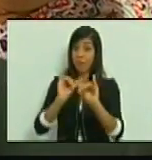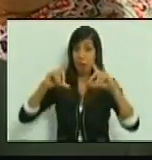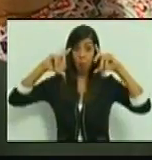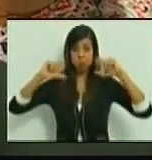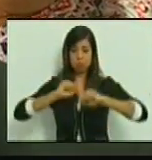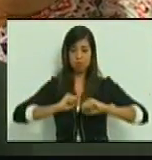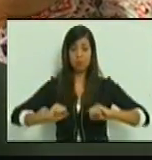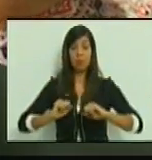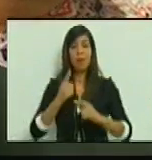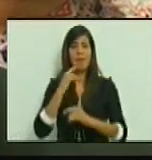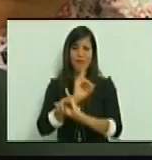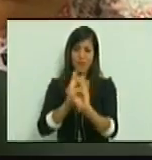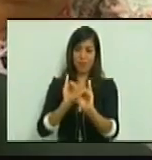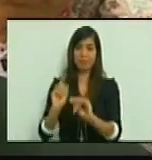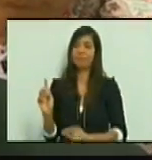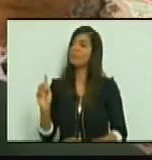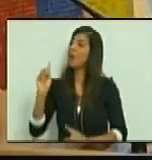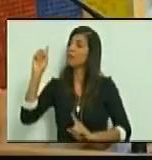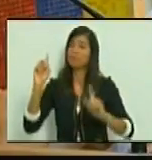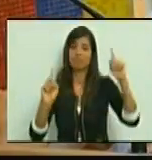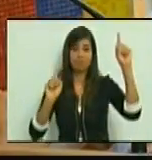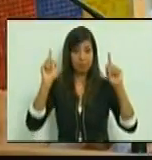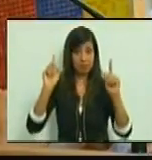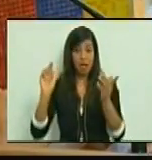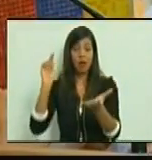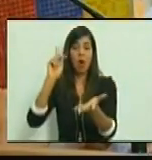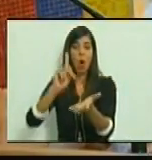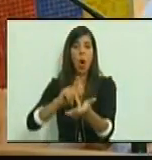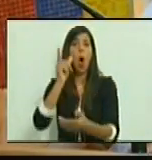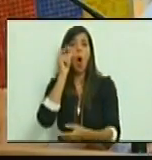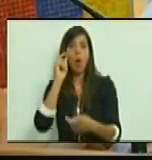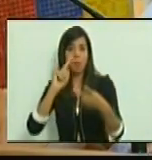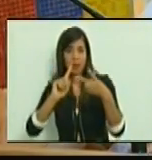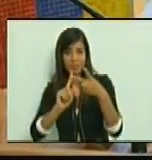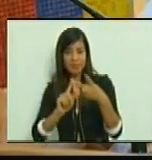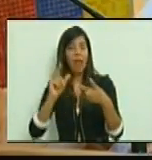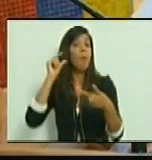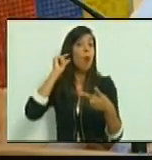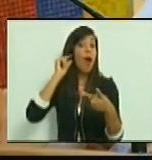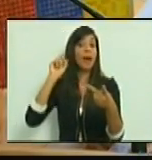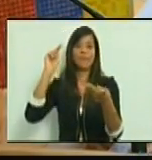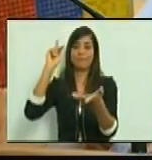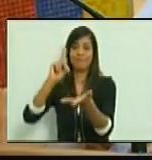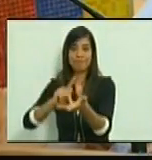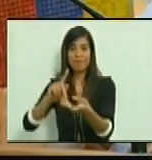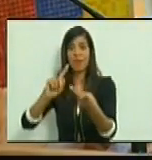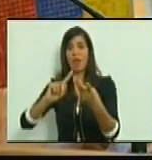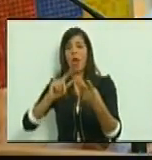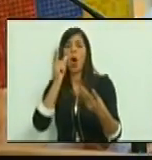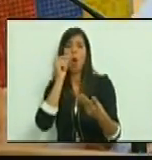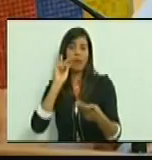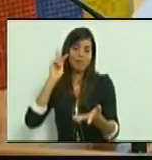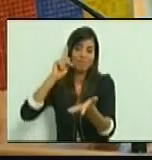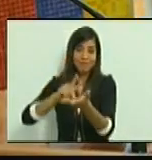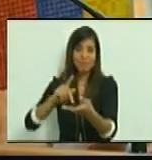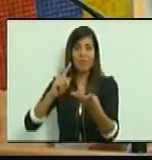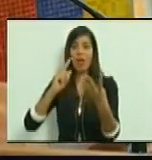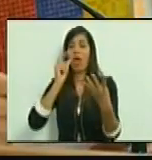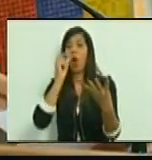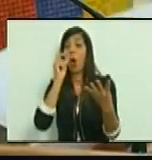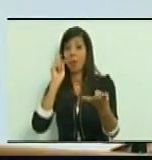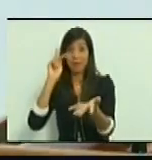presidenta concedió la palabra a los constituyentes Willy Casanova, Aloa Núñez, Fidel Madroñero y